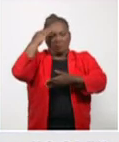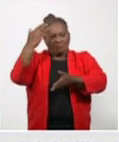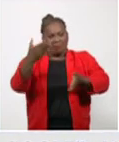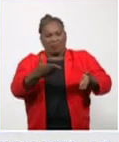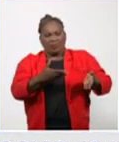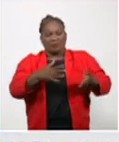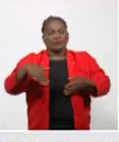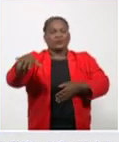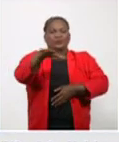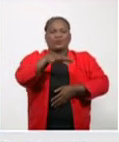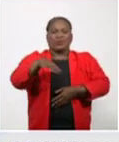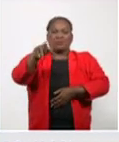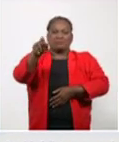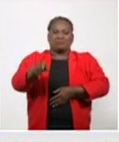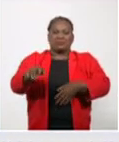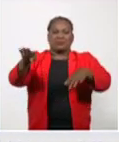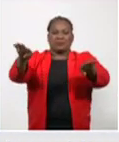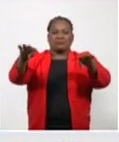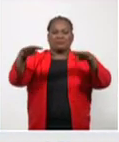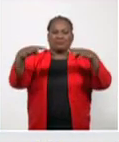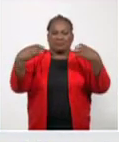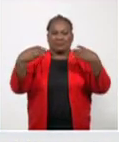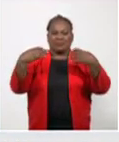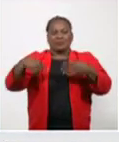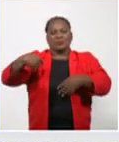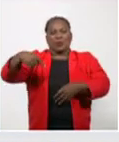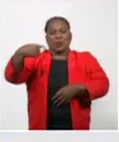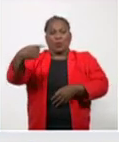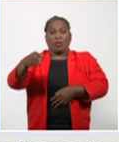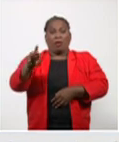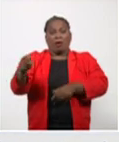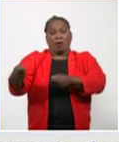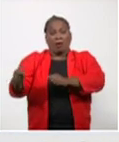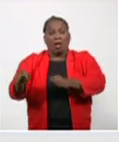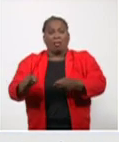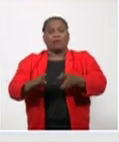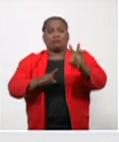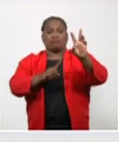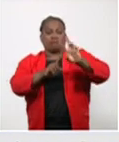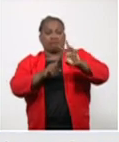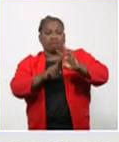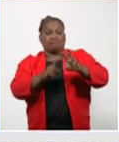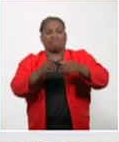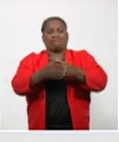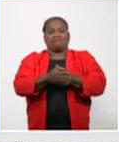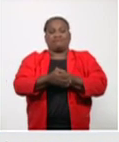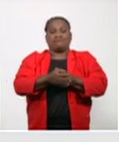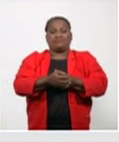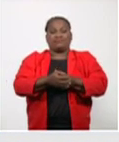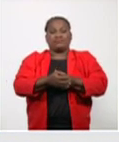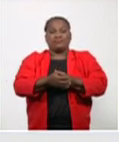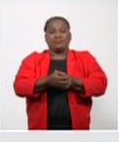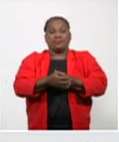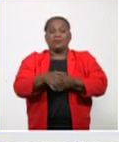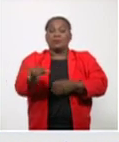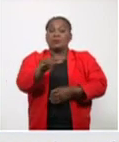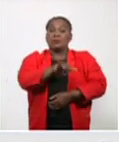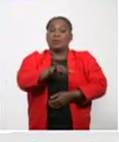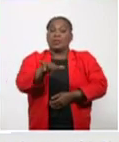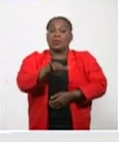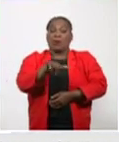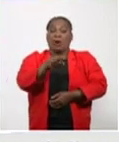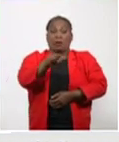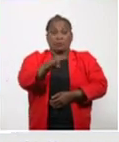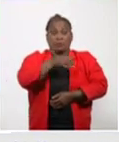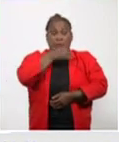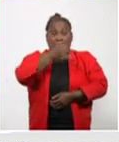las personas que siguen la información en diferentes lugares. El día, como dices, el mes